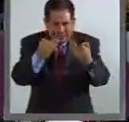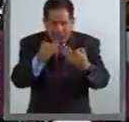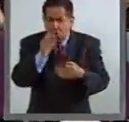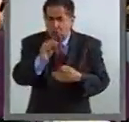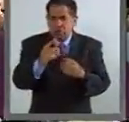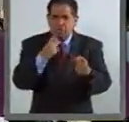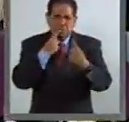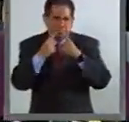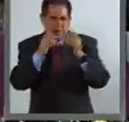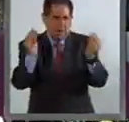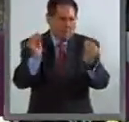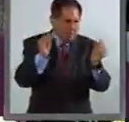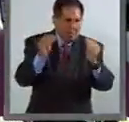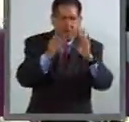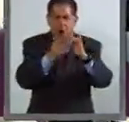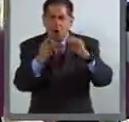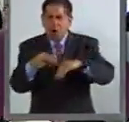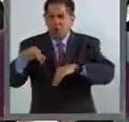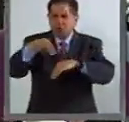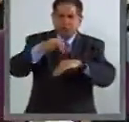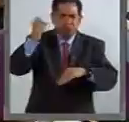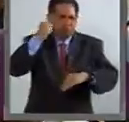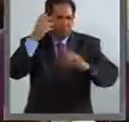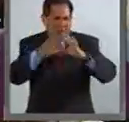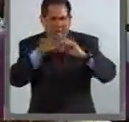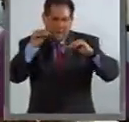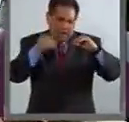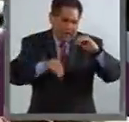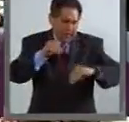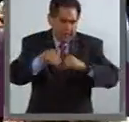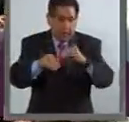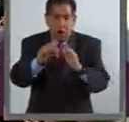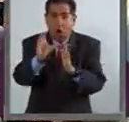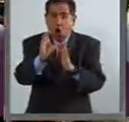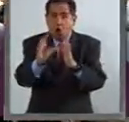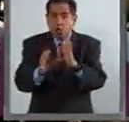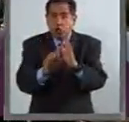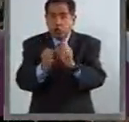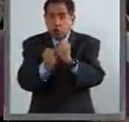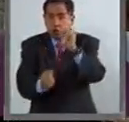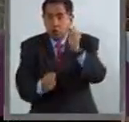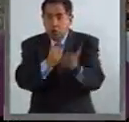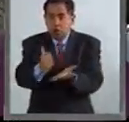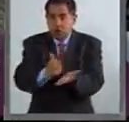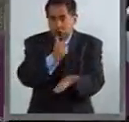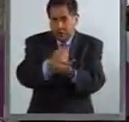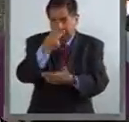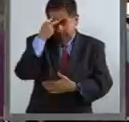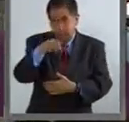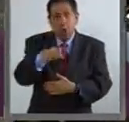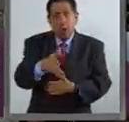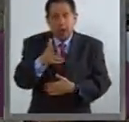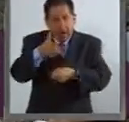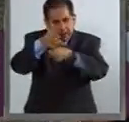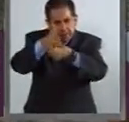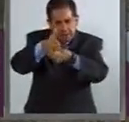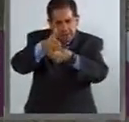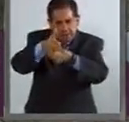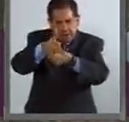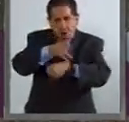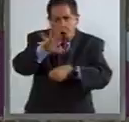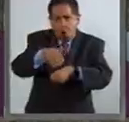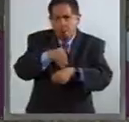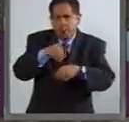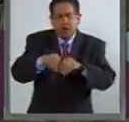los debates que se dieron en función de la construcción de una constitución como es el de la capital de la República.